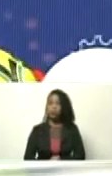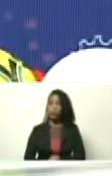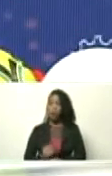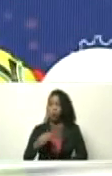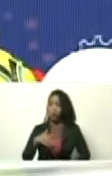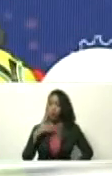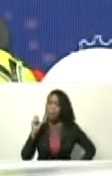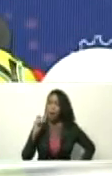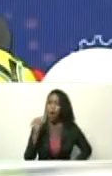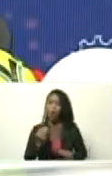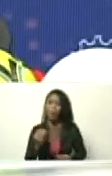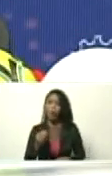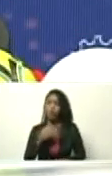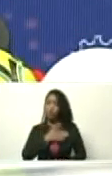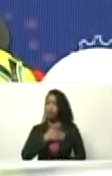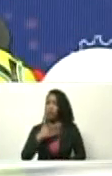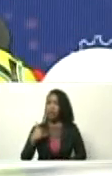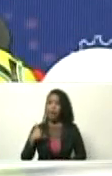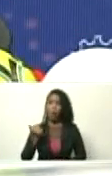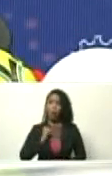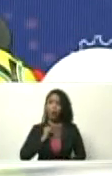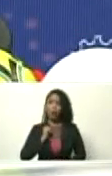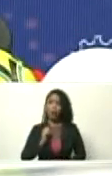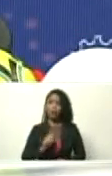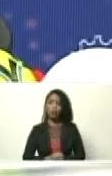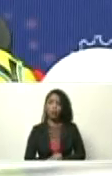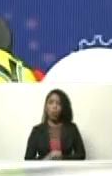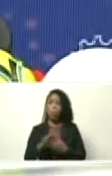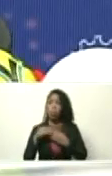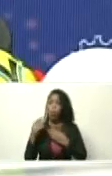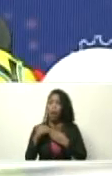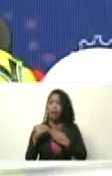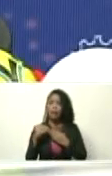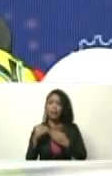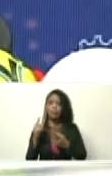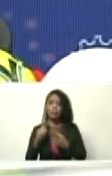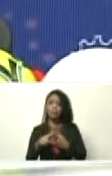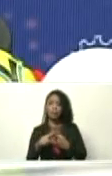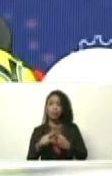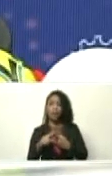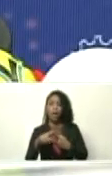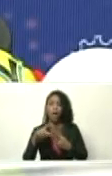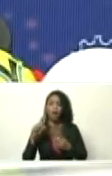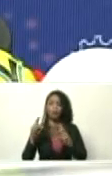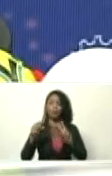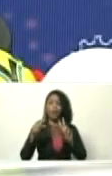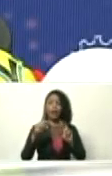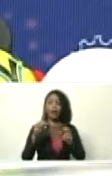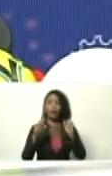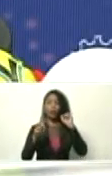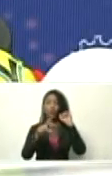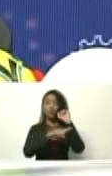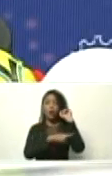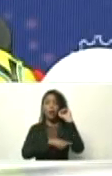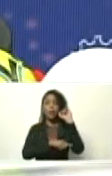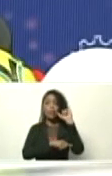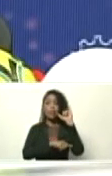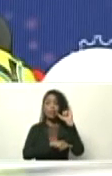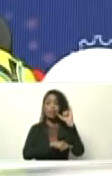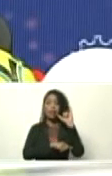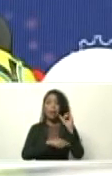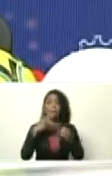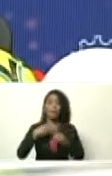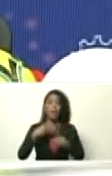sacó su teléfono, en lo que usted quiera. Dólares, rublos, yuanes, rupias, petro,